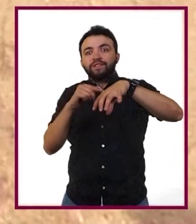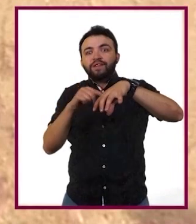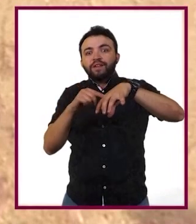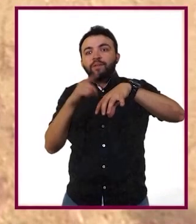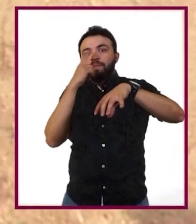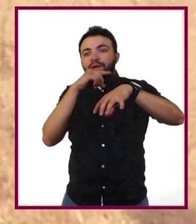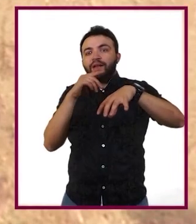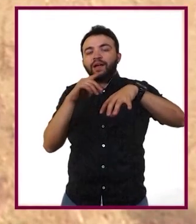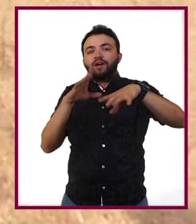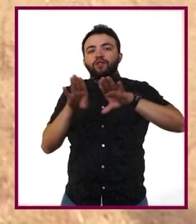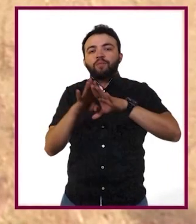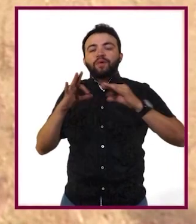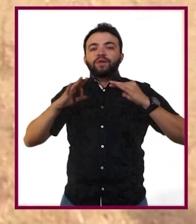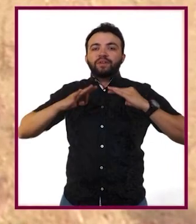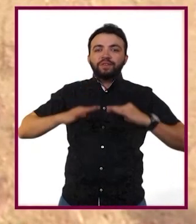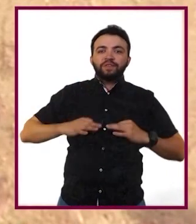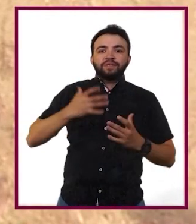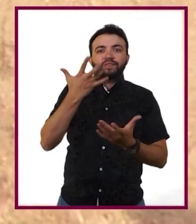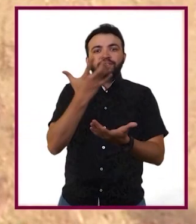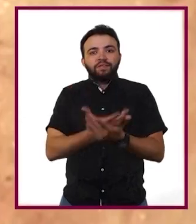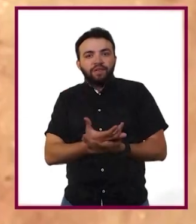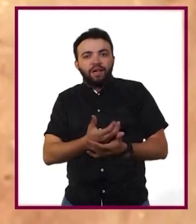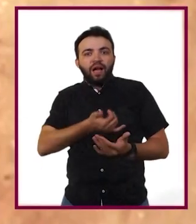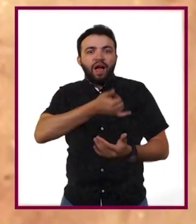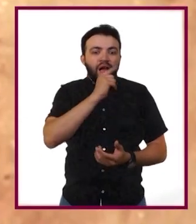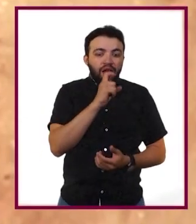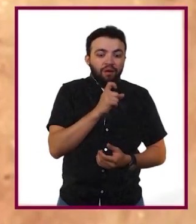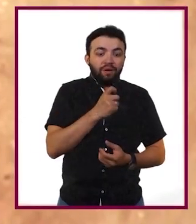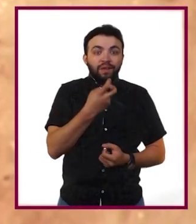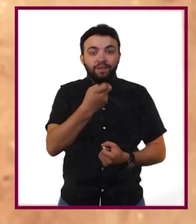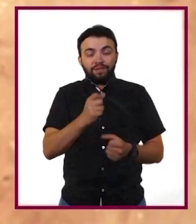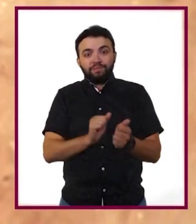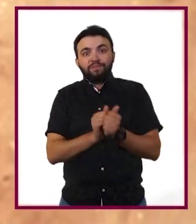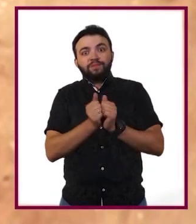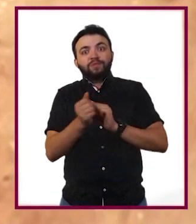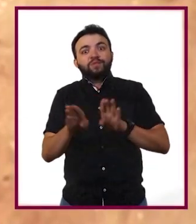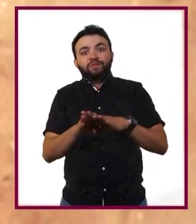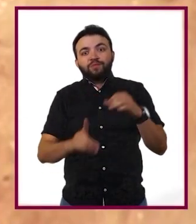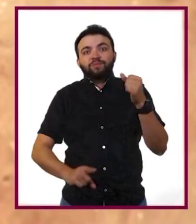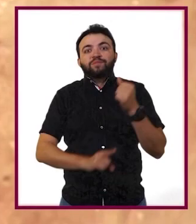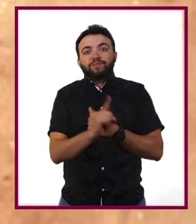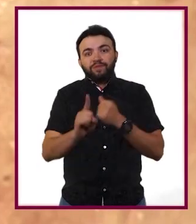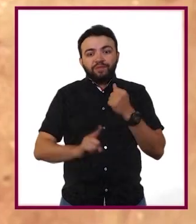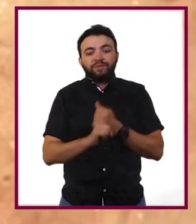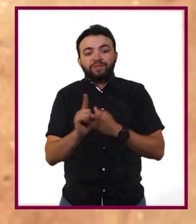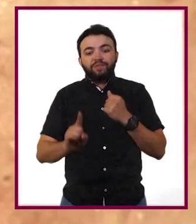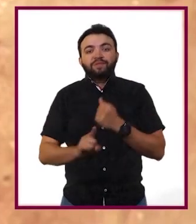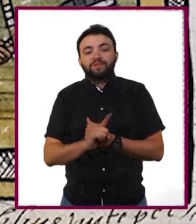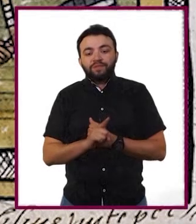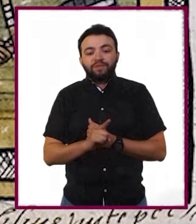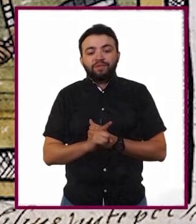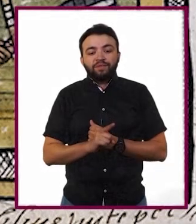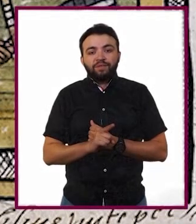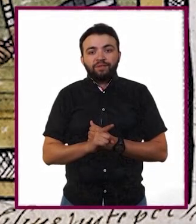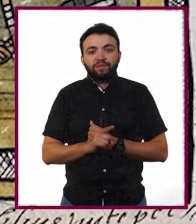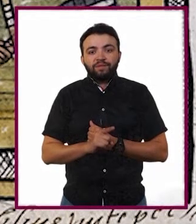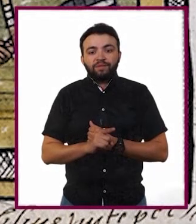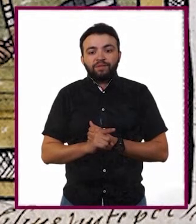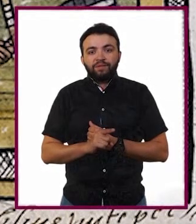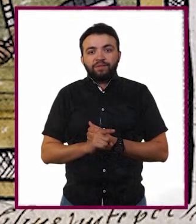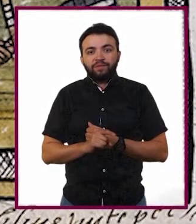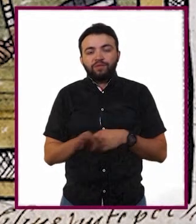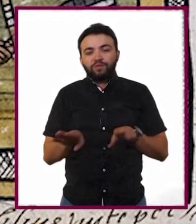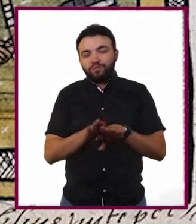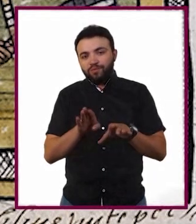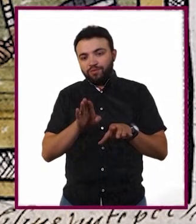animales y claro, esto empieza a suponer un problema muy fuerte entre la población que pasa por ahí y los locales,